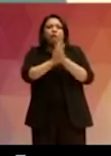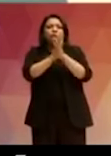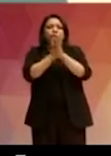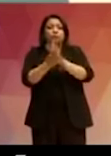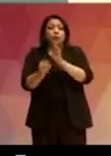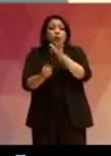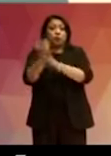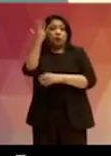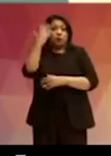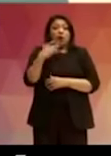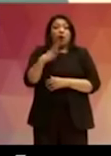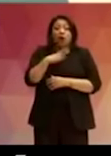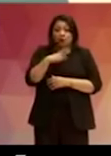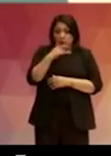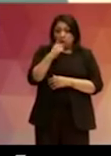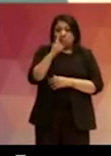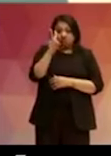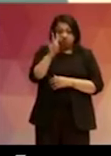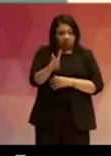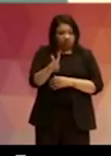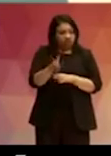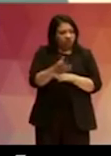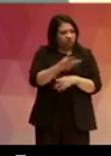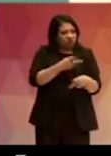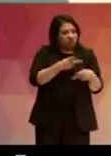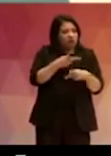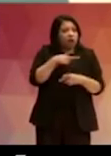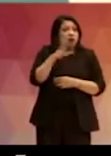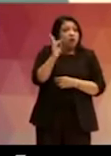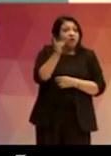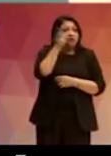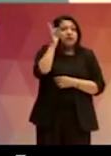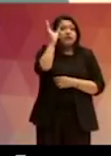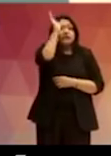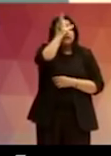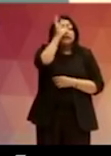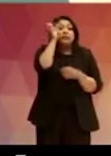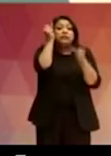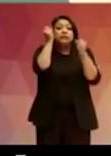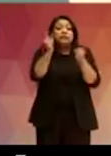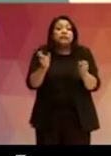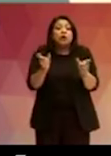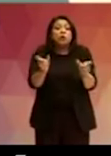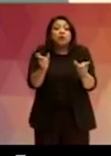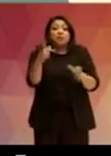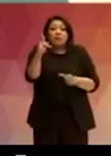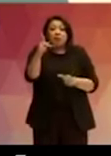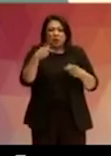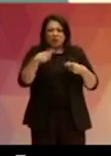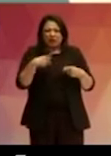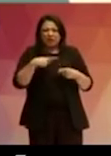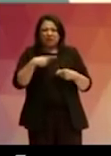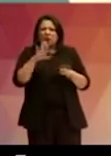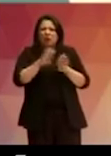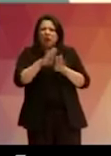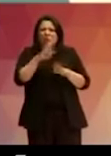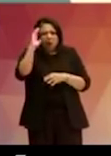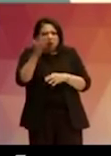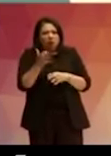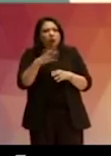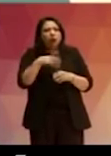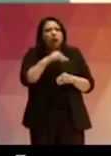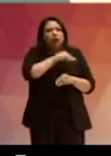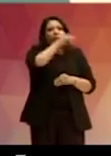Nuevo León tiene una policía preparada, tiene una universidad de ciencias de la seguridad, pero el delincuente está migrando cada